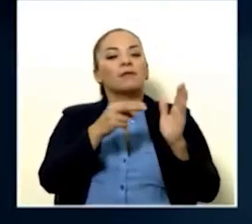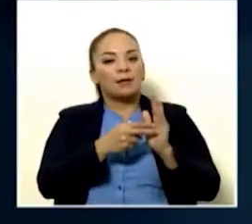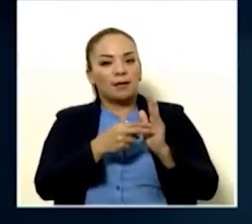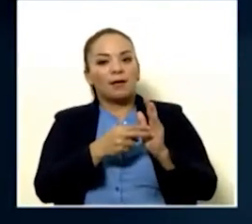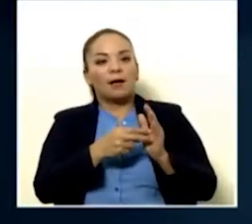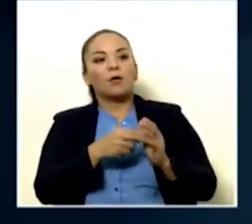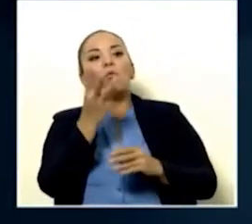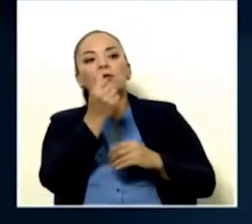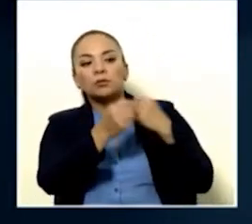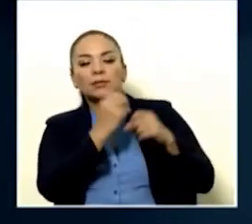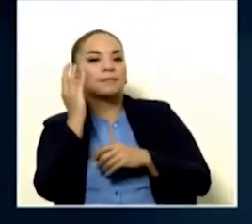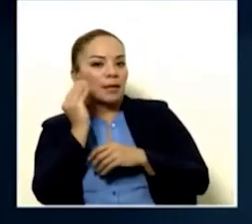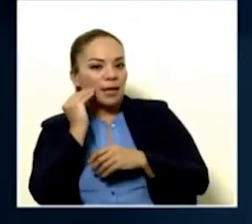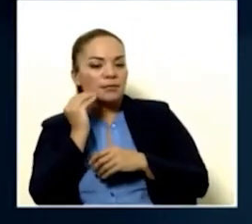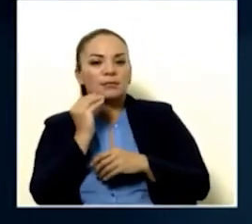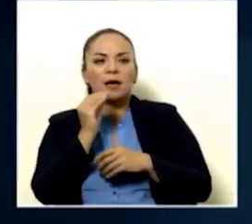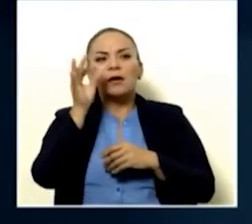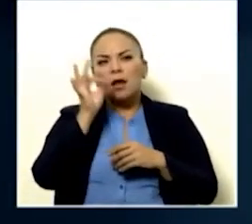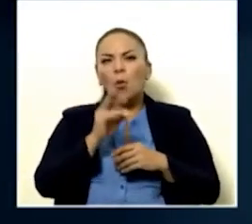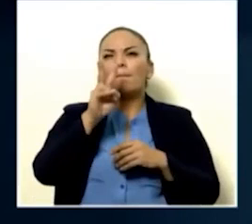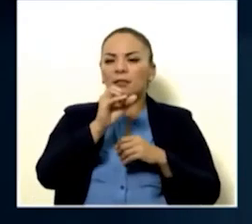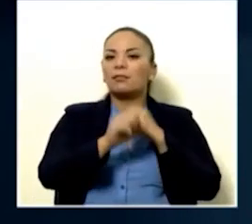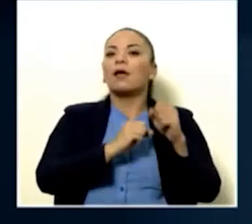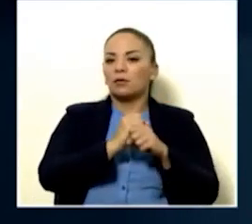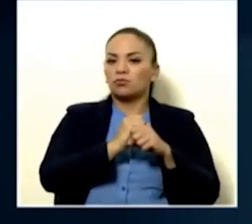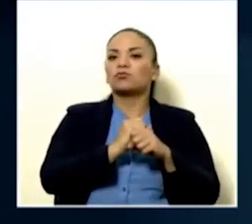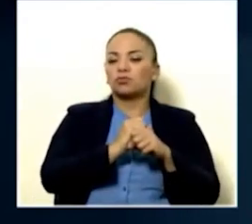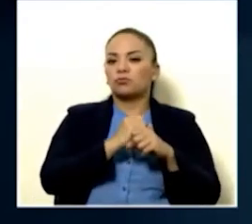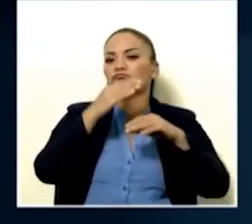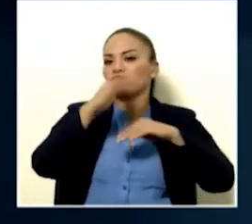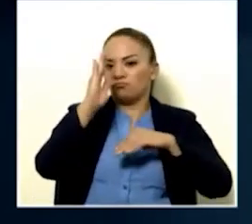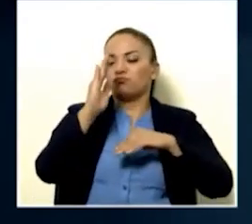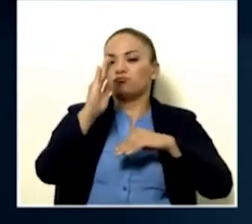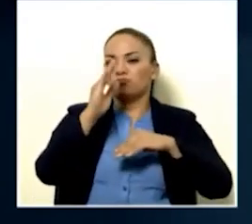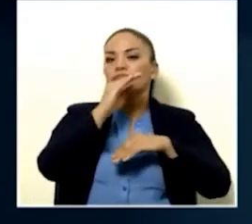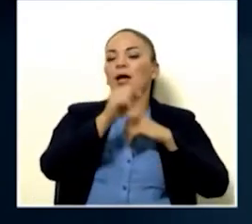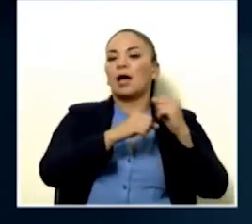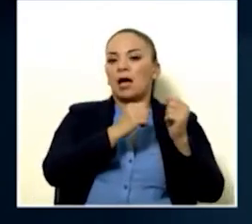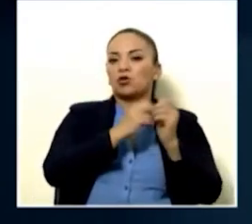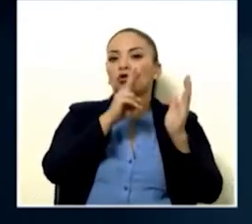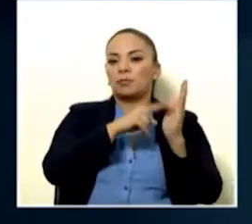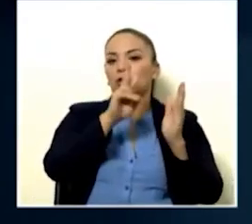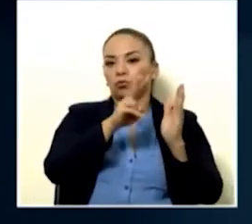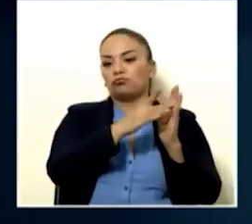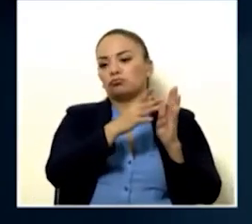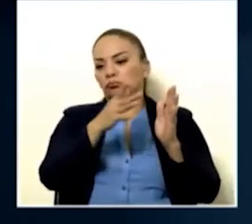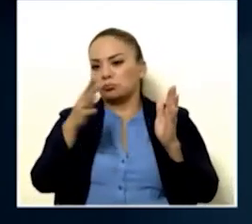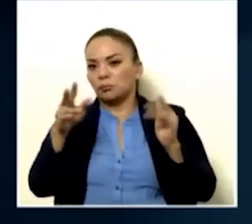cantidad de experiencia. Se tomaron, creo que fueron 20 años para atrás, a partir del año 2002 en